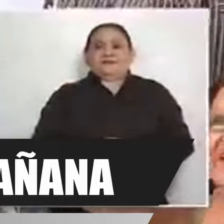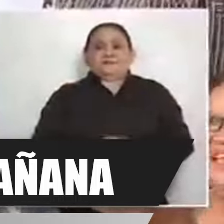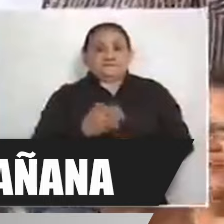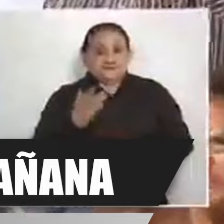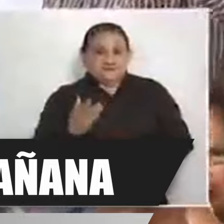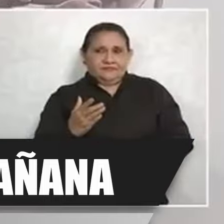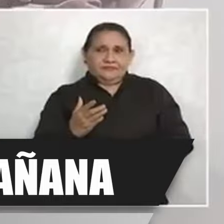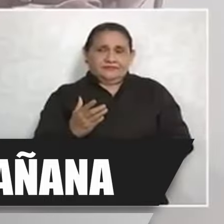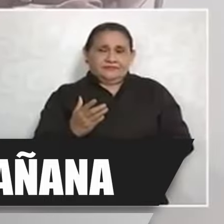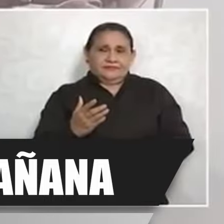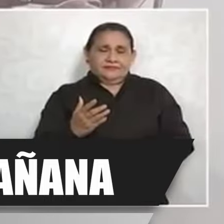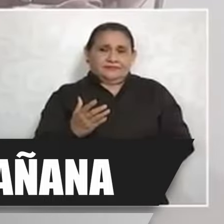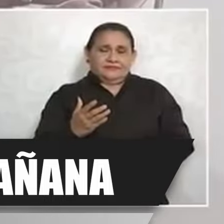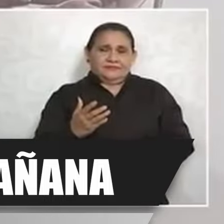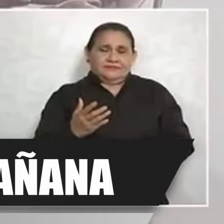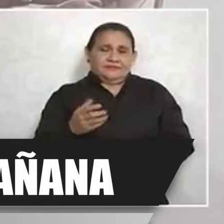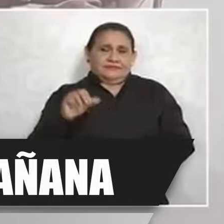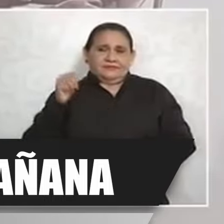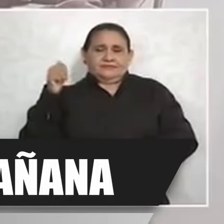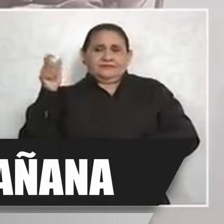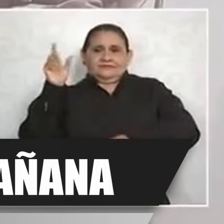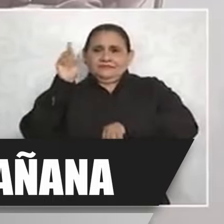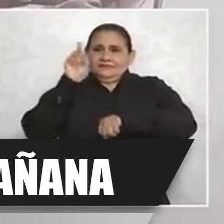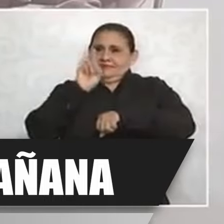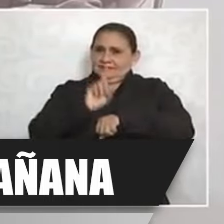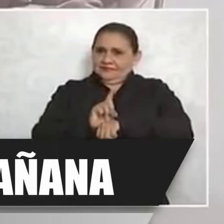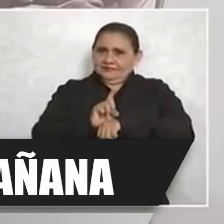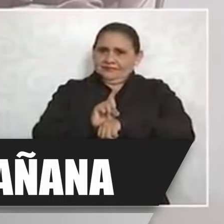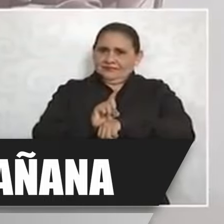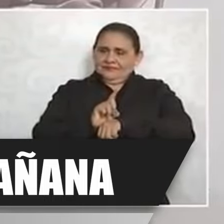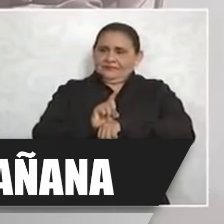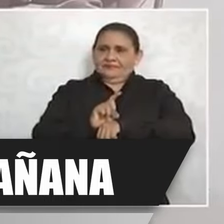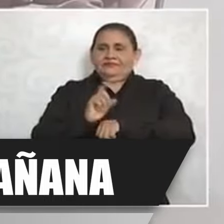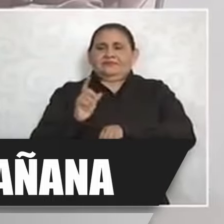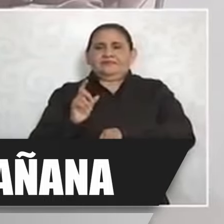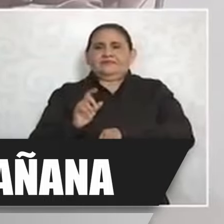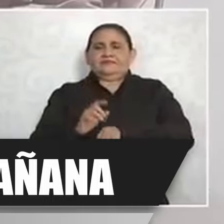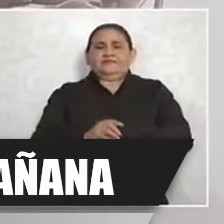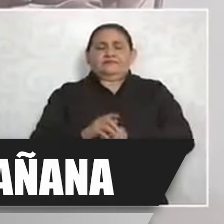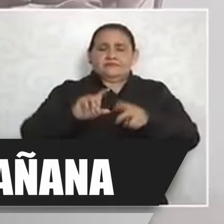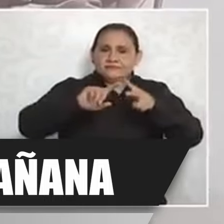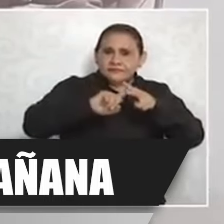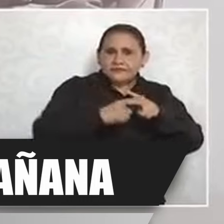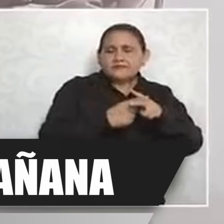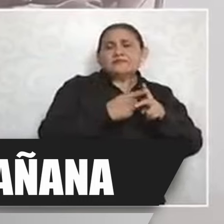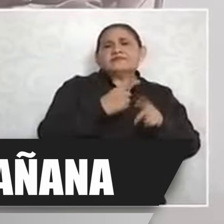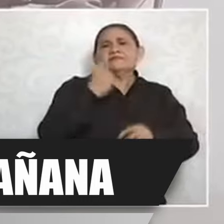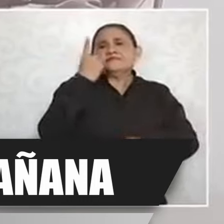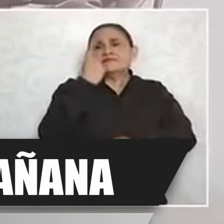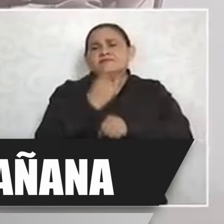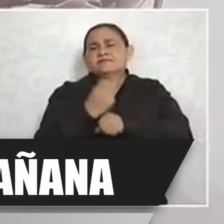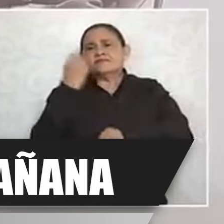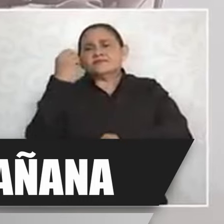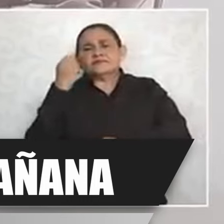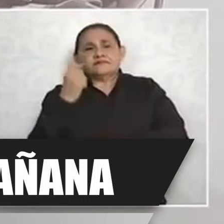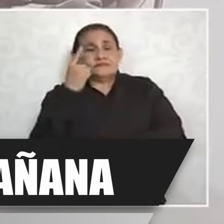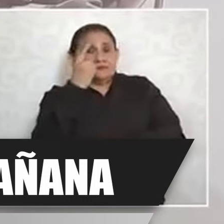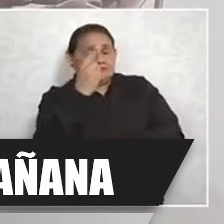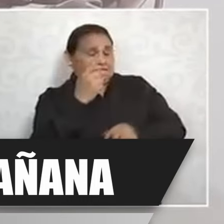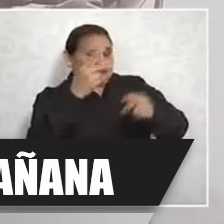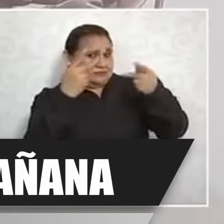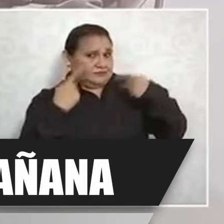hace algunos días, luego que entramos a la presidencia, un